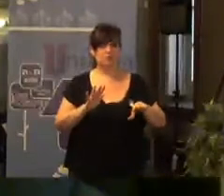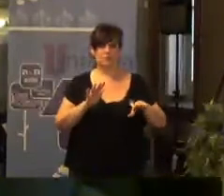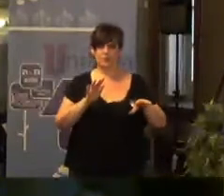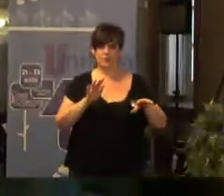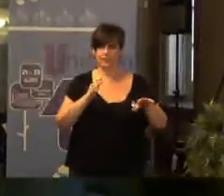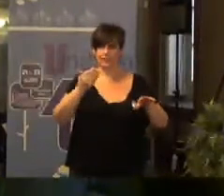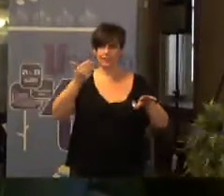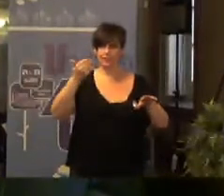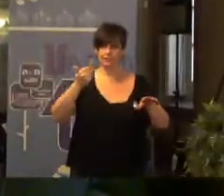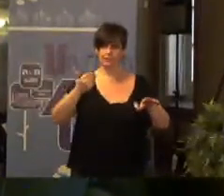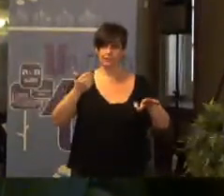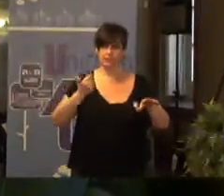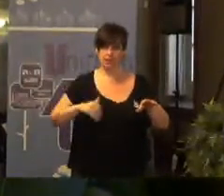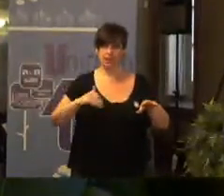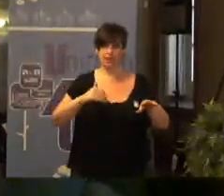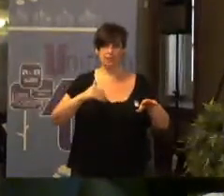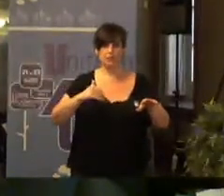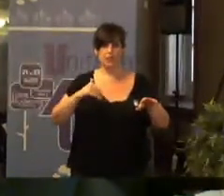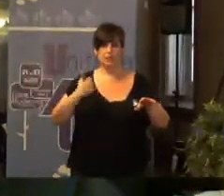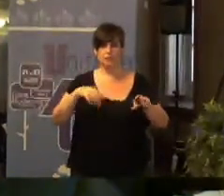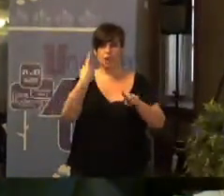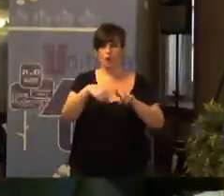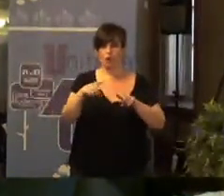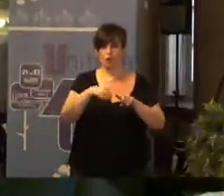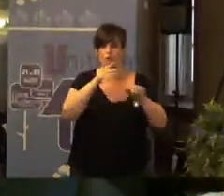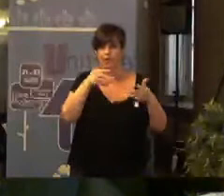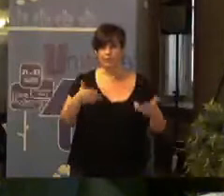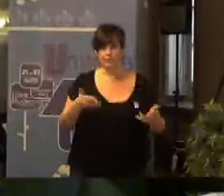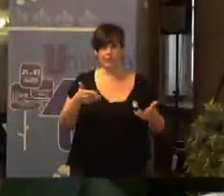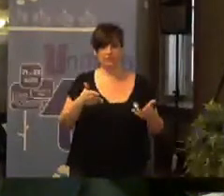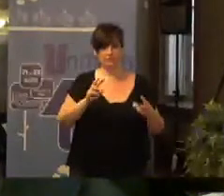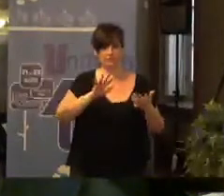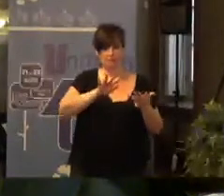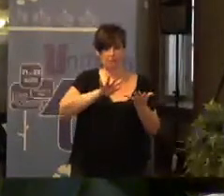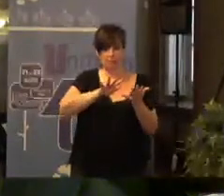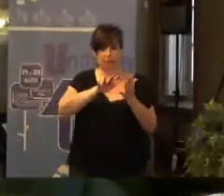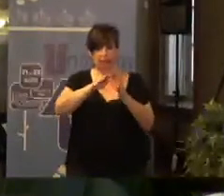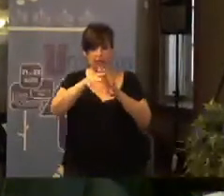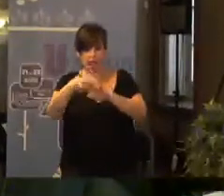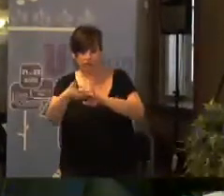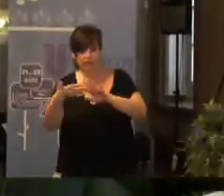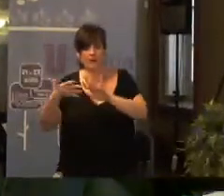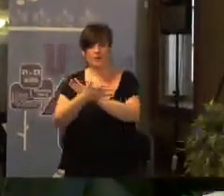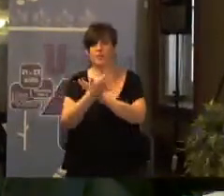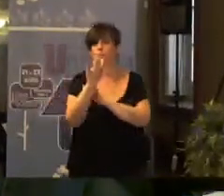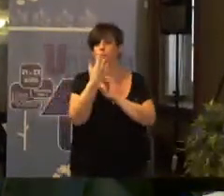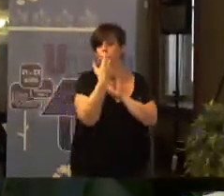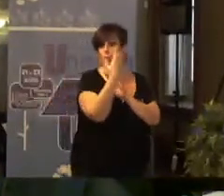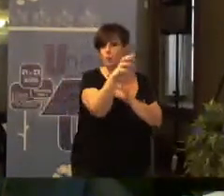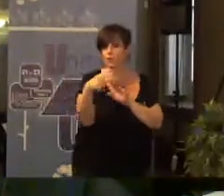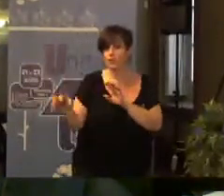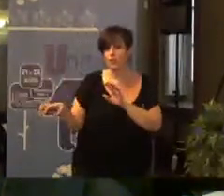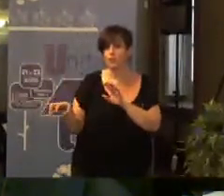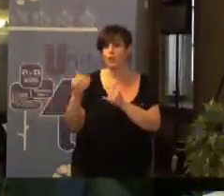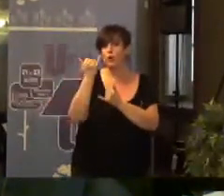existente e non xestionar o existente, que é a gran diferencia, teñen que ter en conta que cando acceden as institucións están accedendo as institucións do